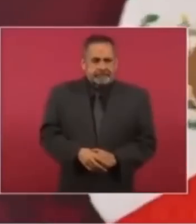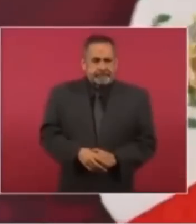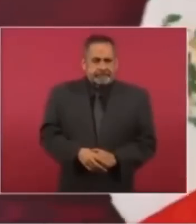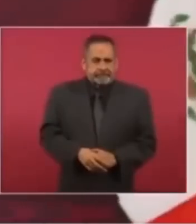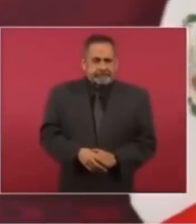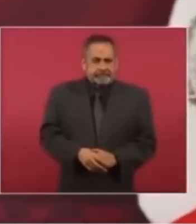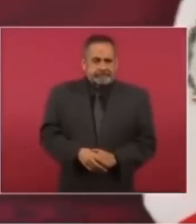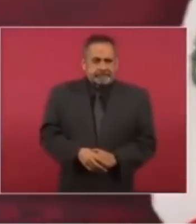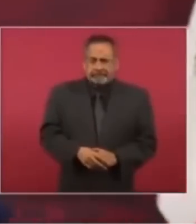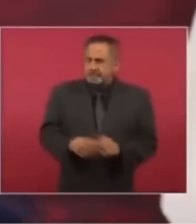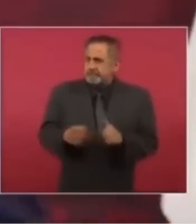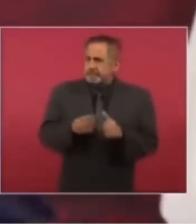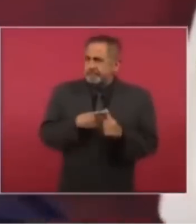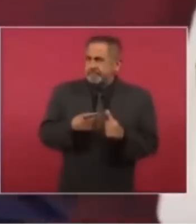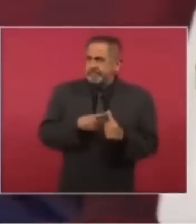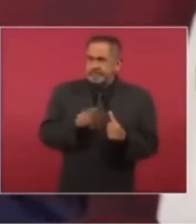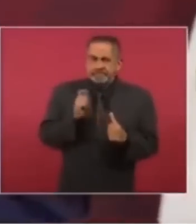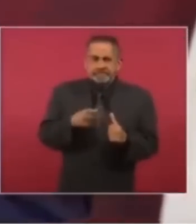primero,